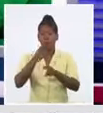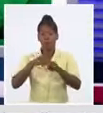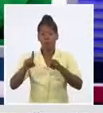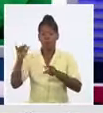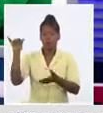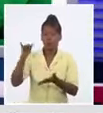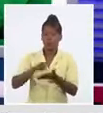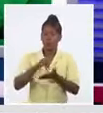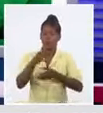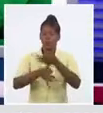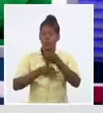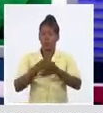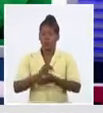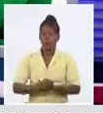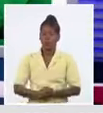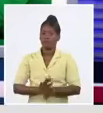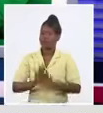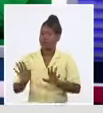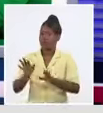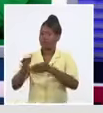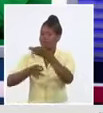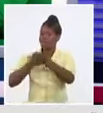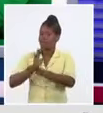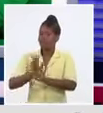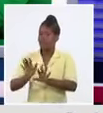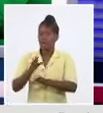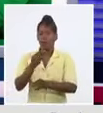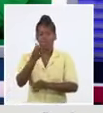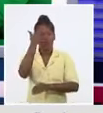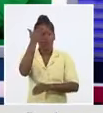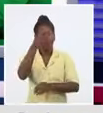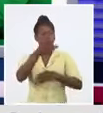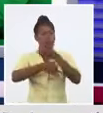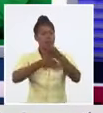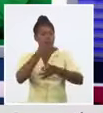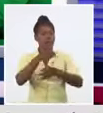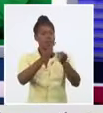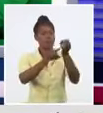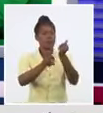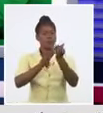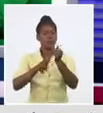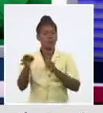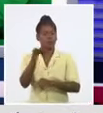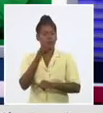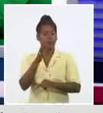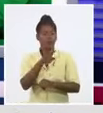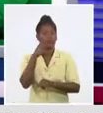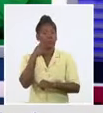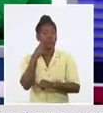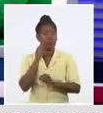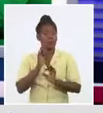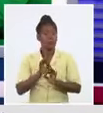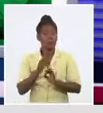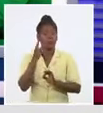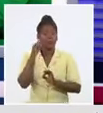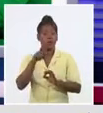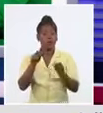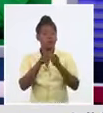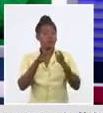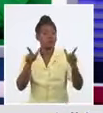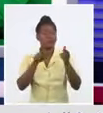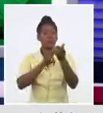gracias, Gisela, y muy detalle del comportamiento. Como ven, un número elevado de provincias